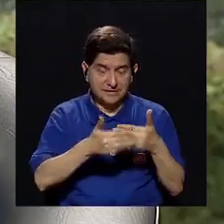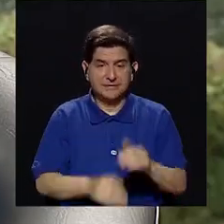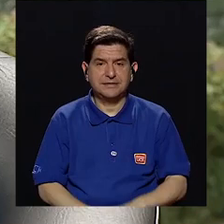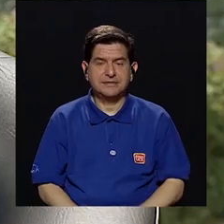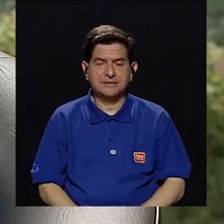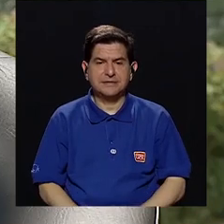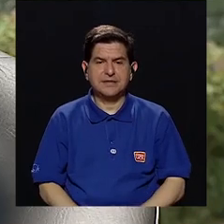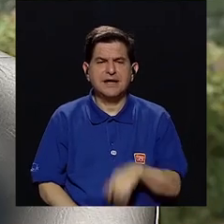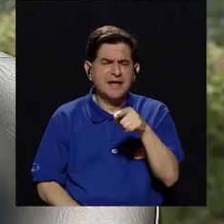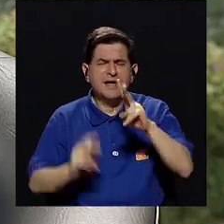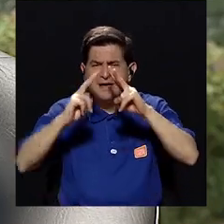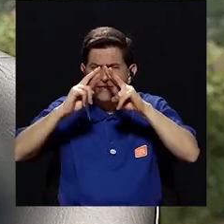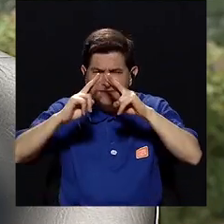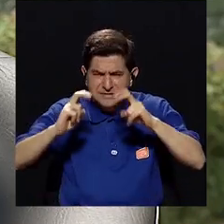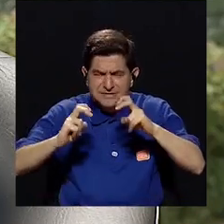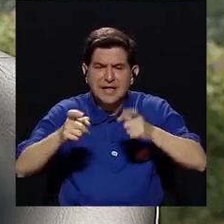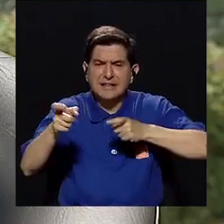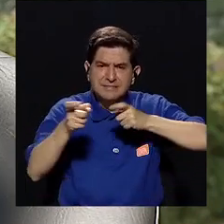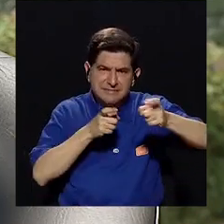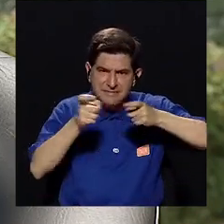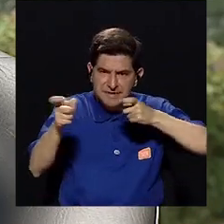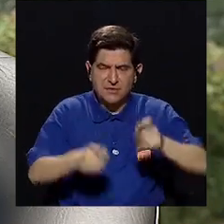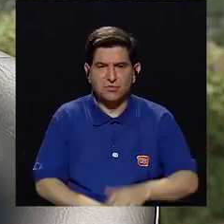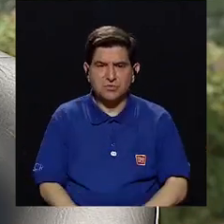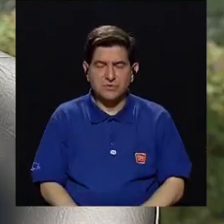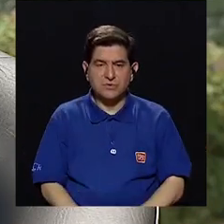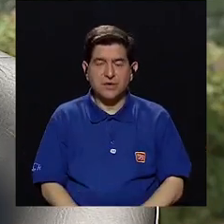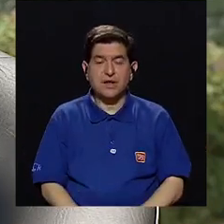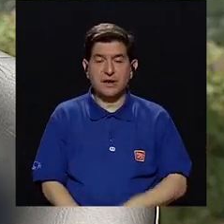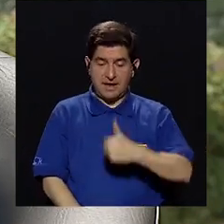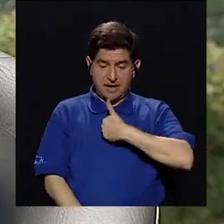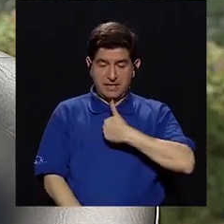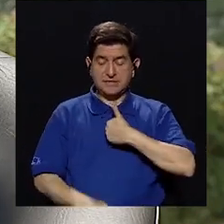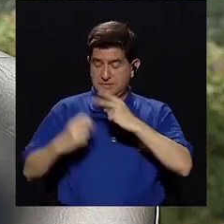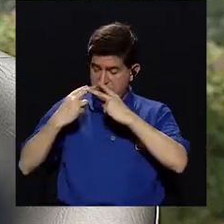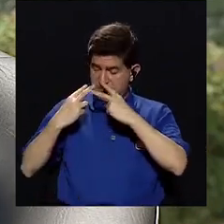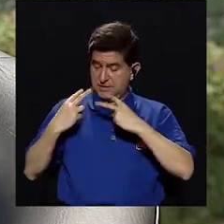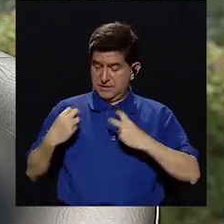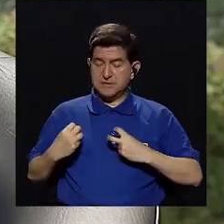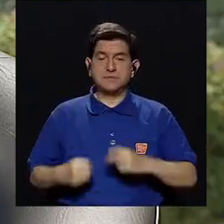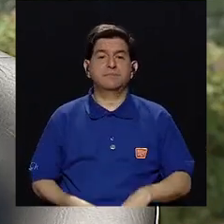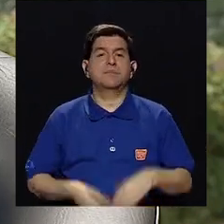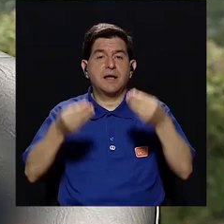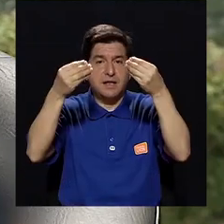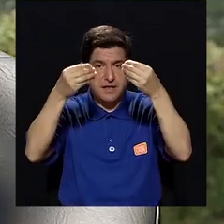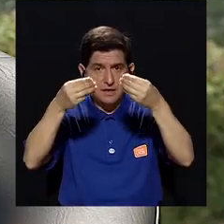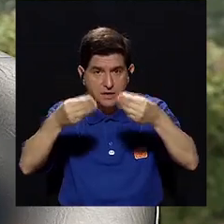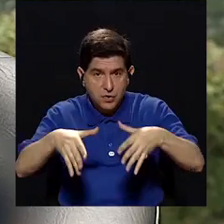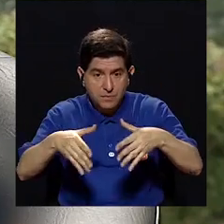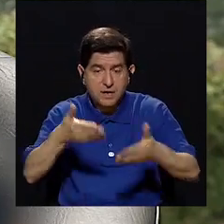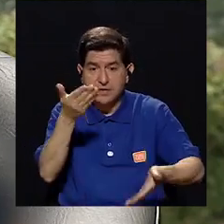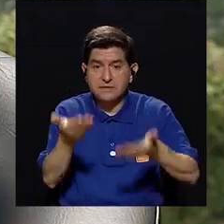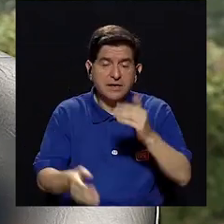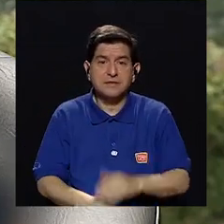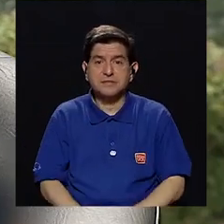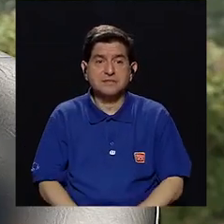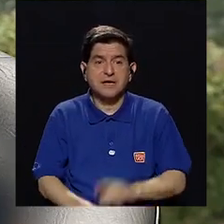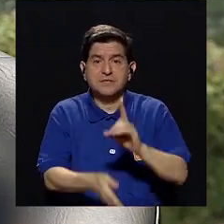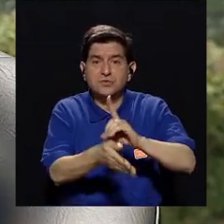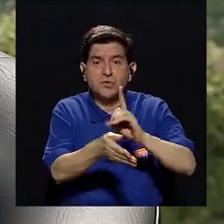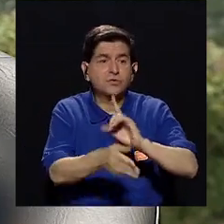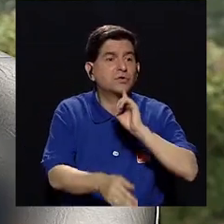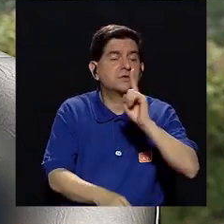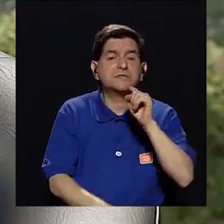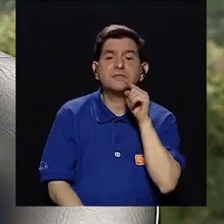estarse chequeando estar controlando estar haciéndose el autoexamen que no pierdan si es si el doctor el